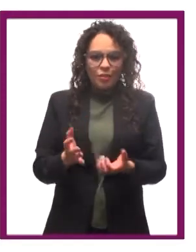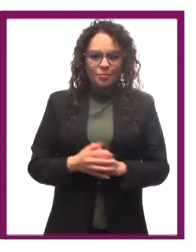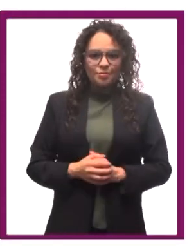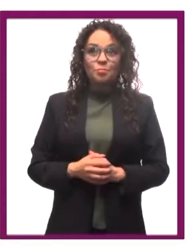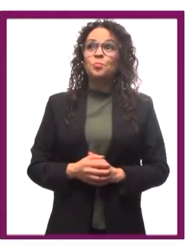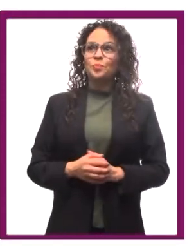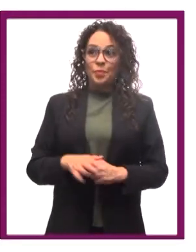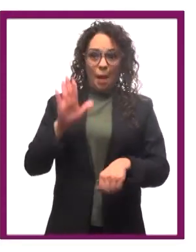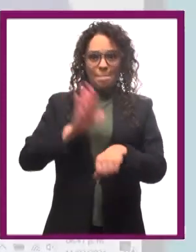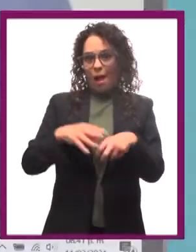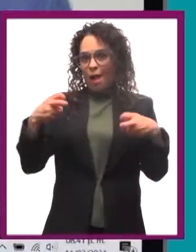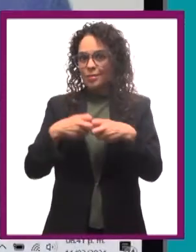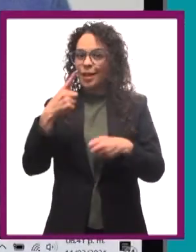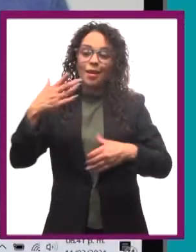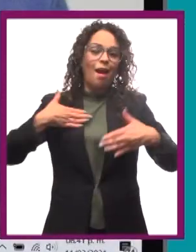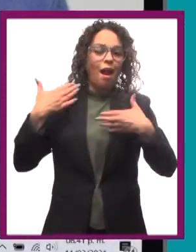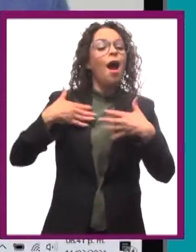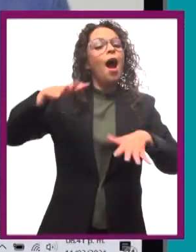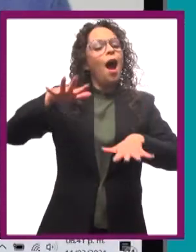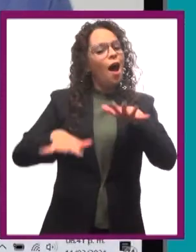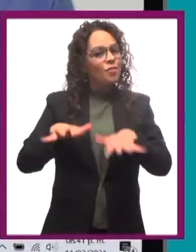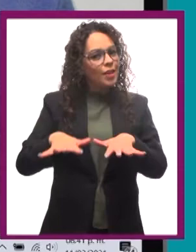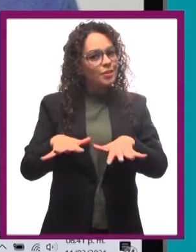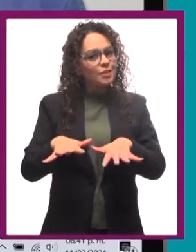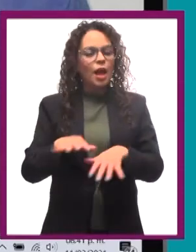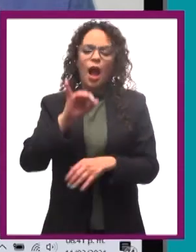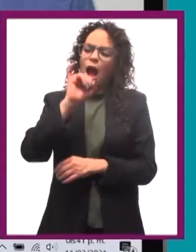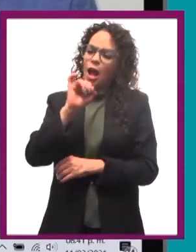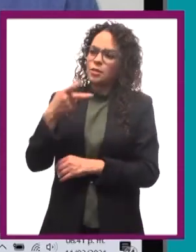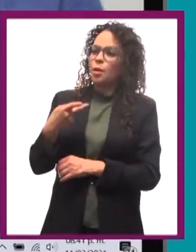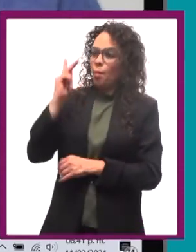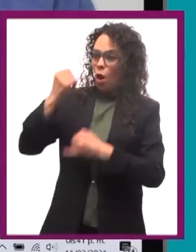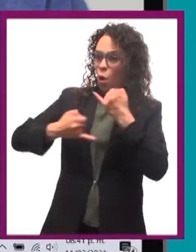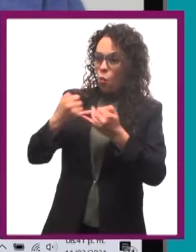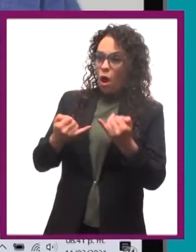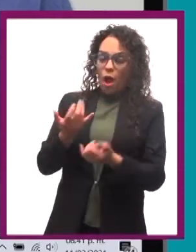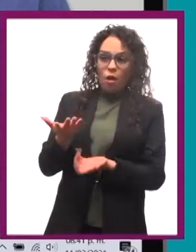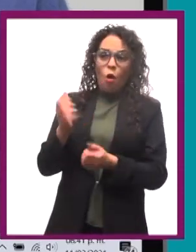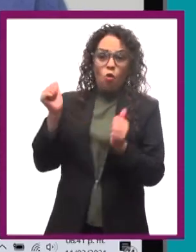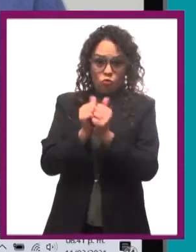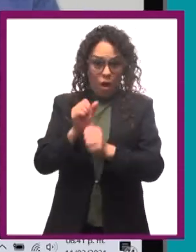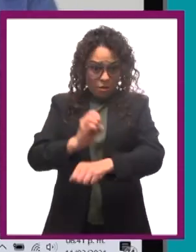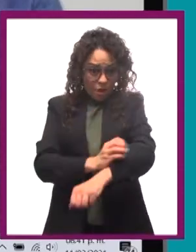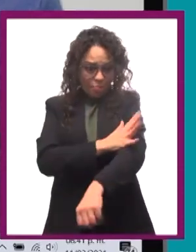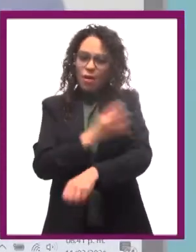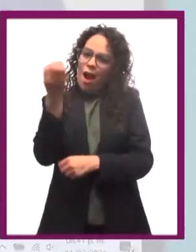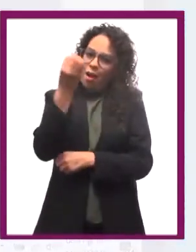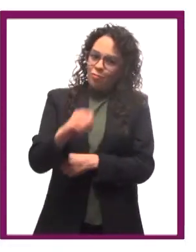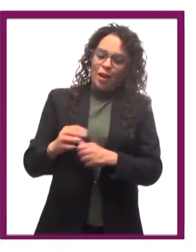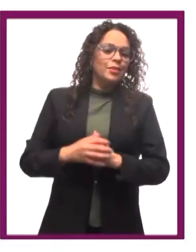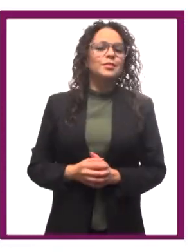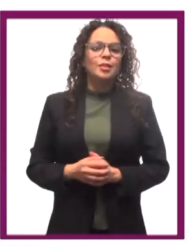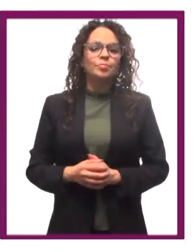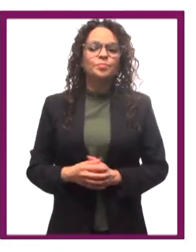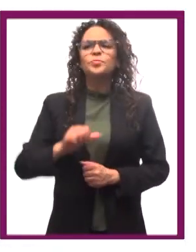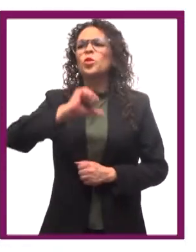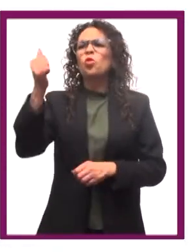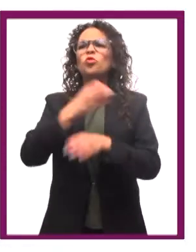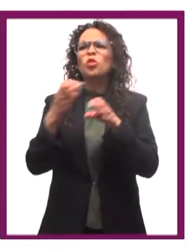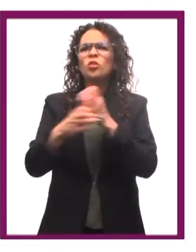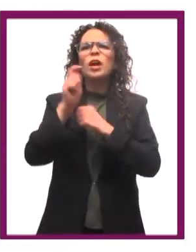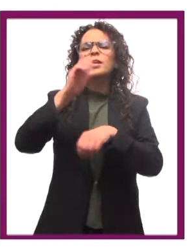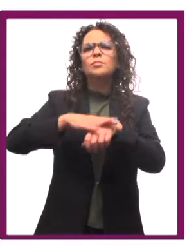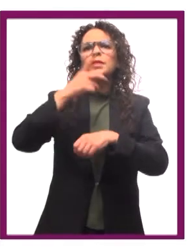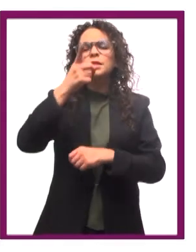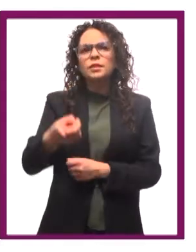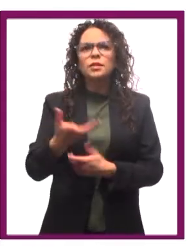alegría. Uy, más tensión que alegría a veces. Bueno, no hay juego sin emoción. ¿Qué más dice? Y de la